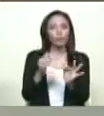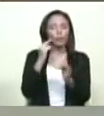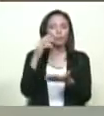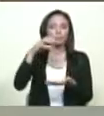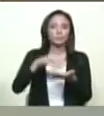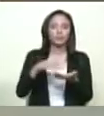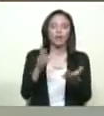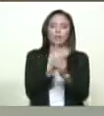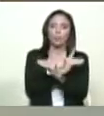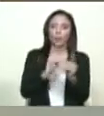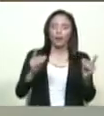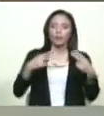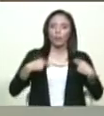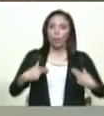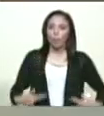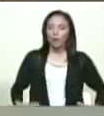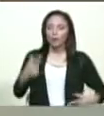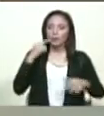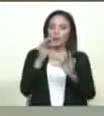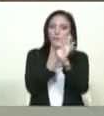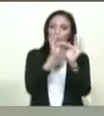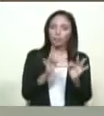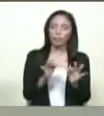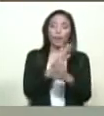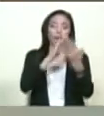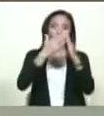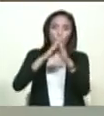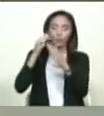democrático humanista comunal